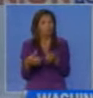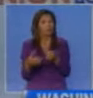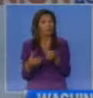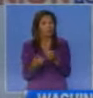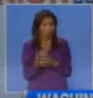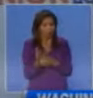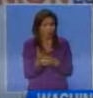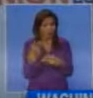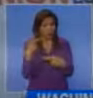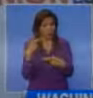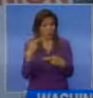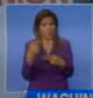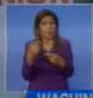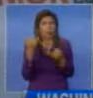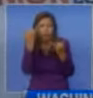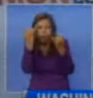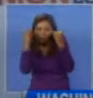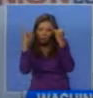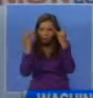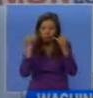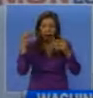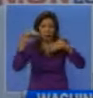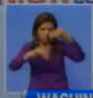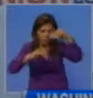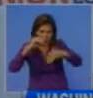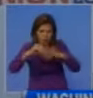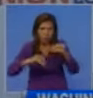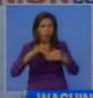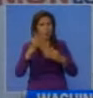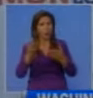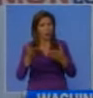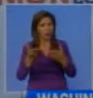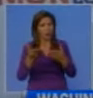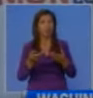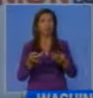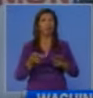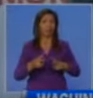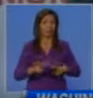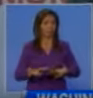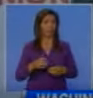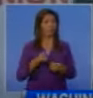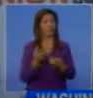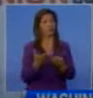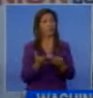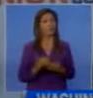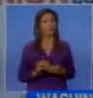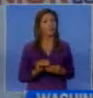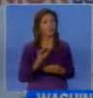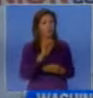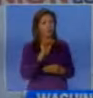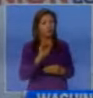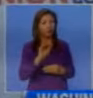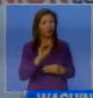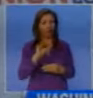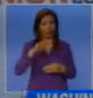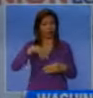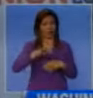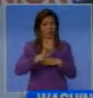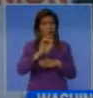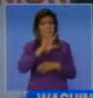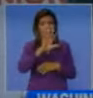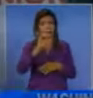que de personas. Cabe expresar nuestro reconocimiento a los cerca de 500,000